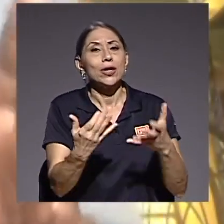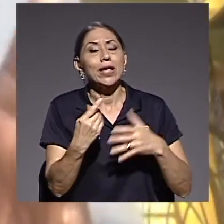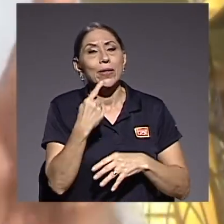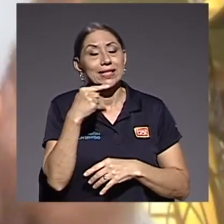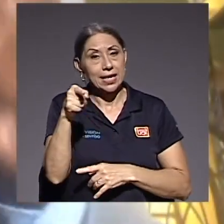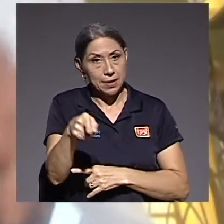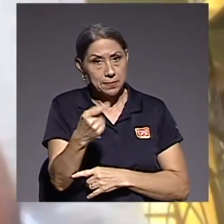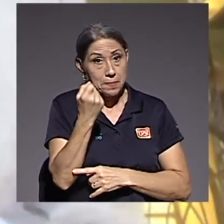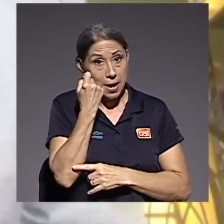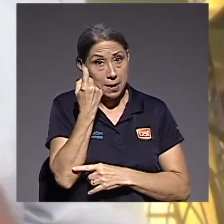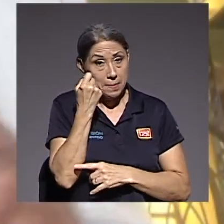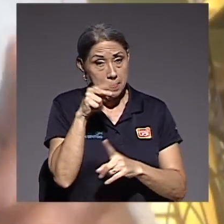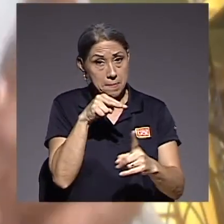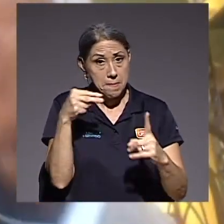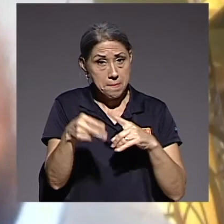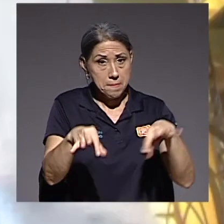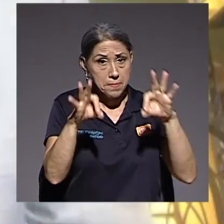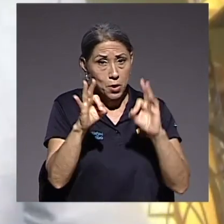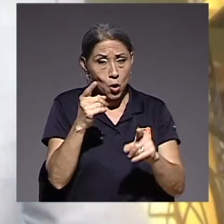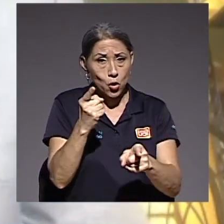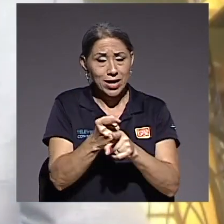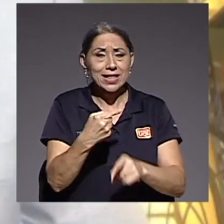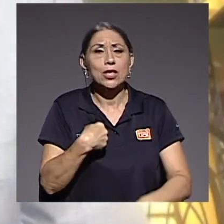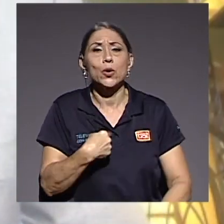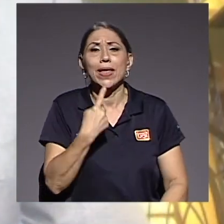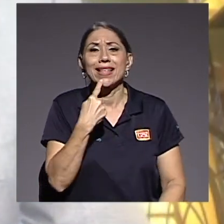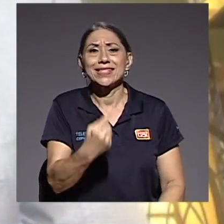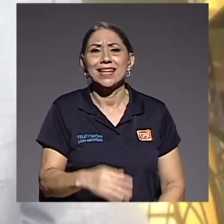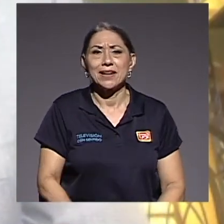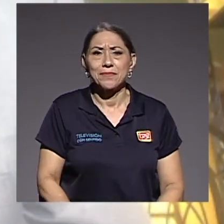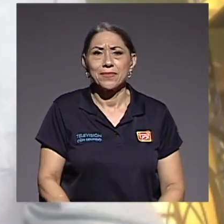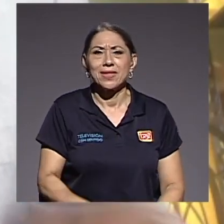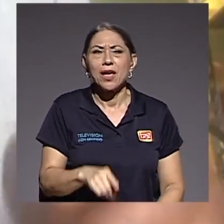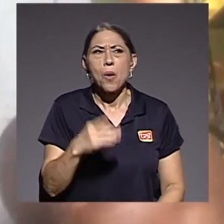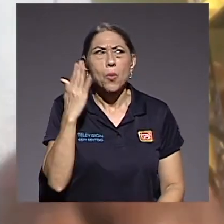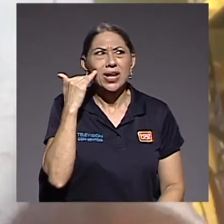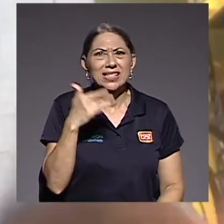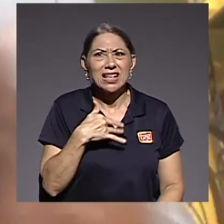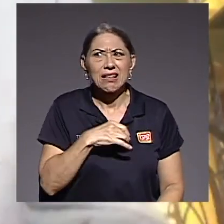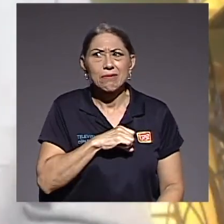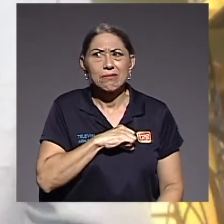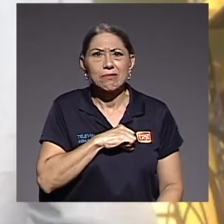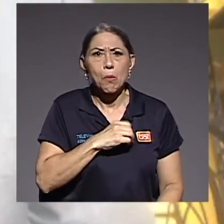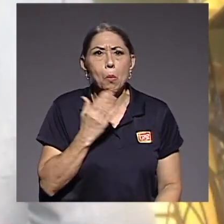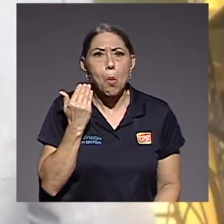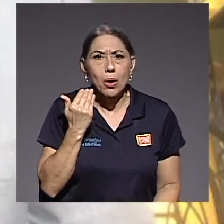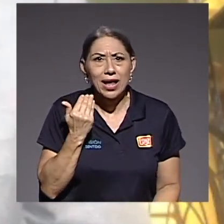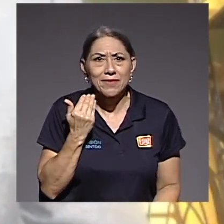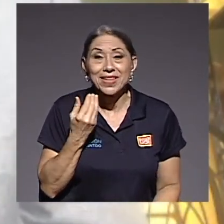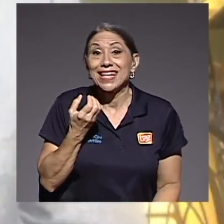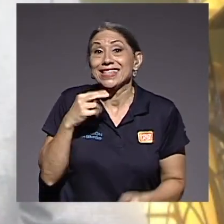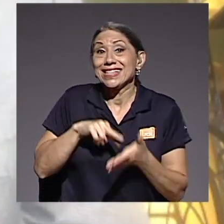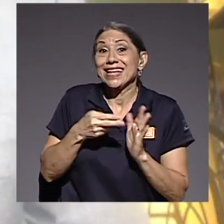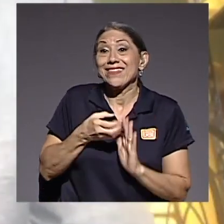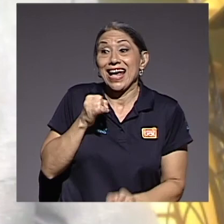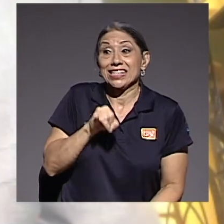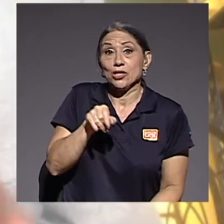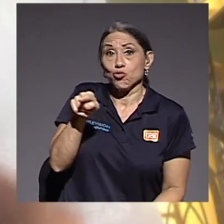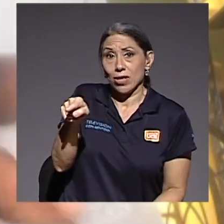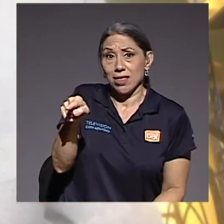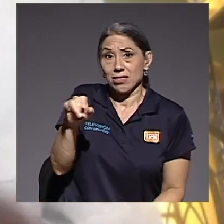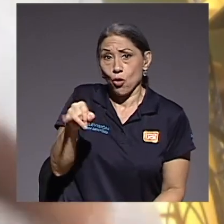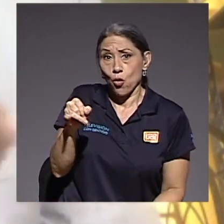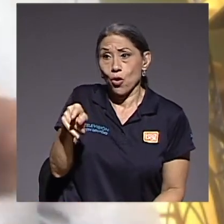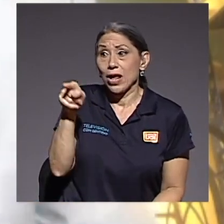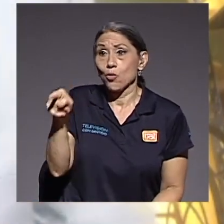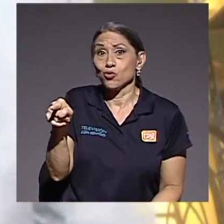dimensión correcta, quiero decirles, ¿qué es ese subsidio en el fondo? Quiere decir que si usted, don Jorge, se monta al tren, usted va